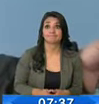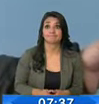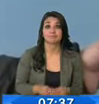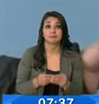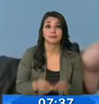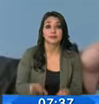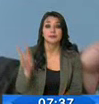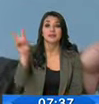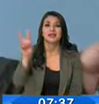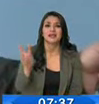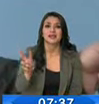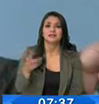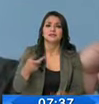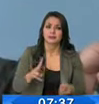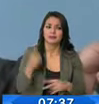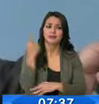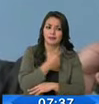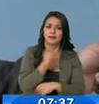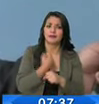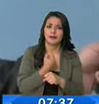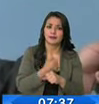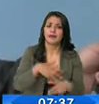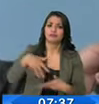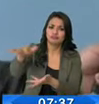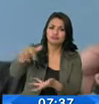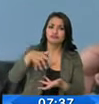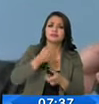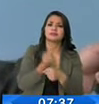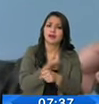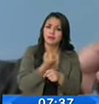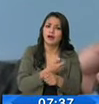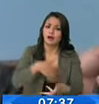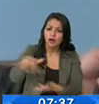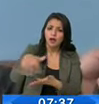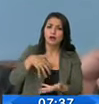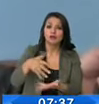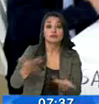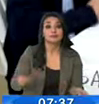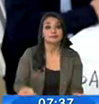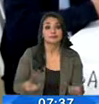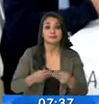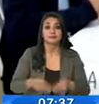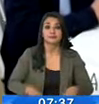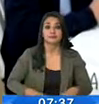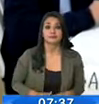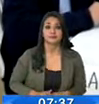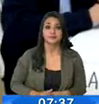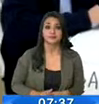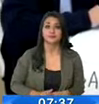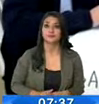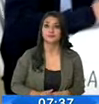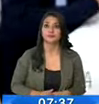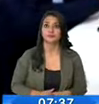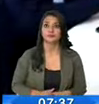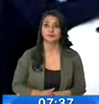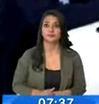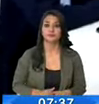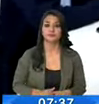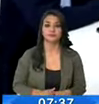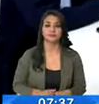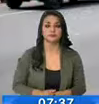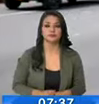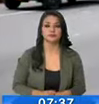día viernes, que también es un día hábil en el cual nosotros realizamos nuestra dinámica comercial. Desde la provincia del